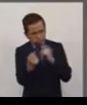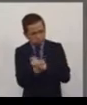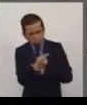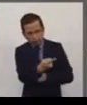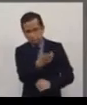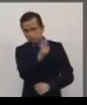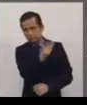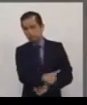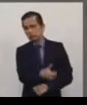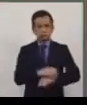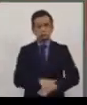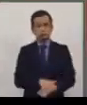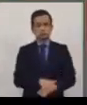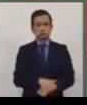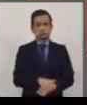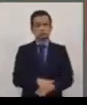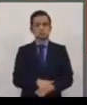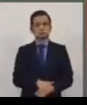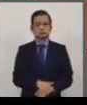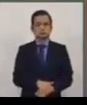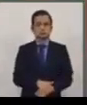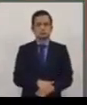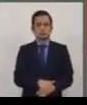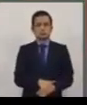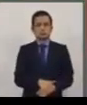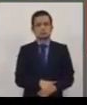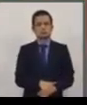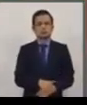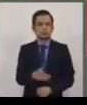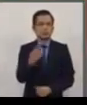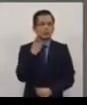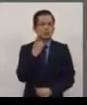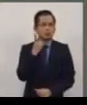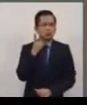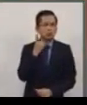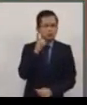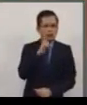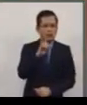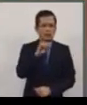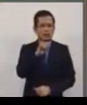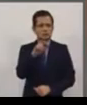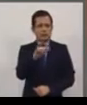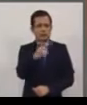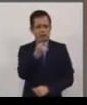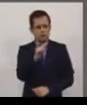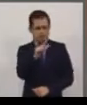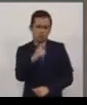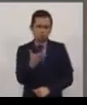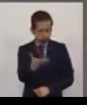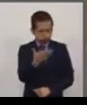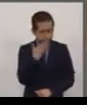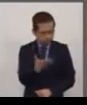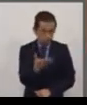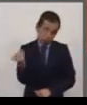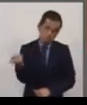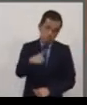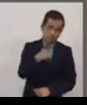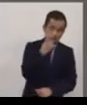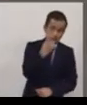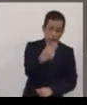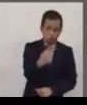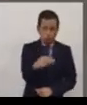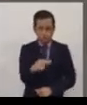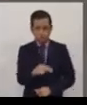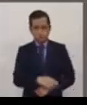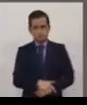Muchas gracias, compañeros. A ver, diputada Zagal, adelante por alusiones. Muchísimas